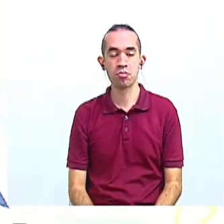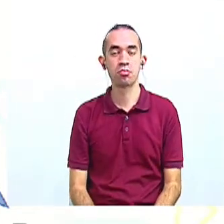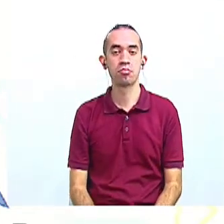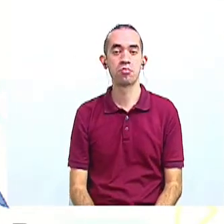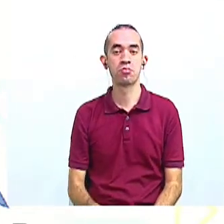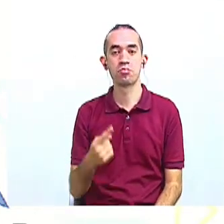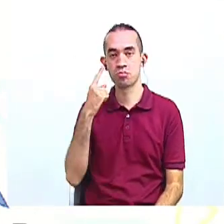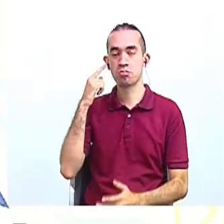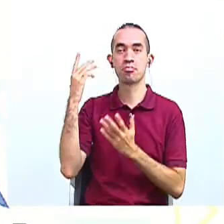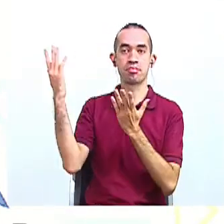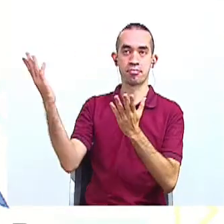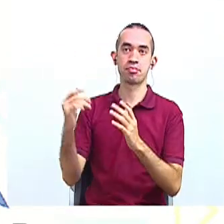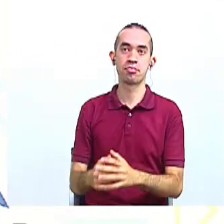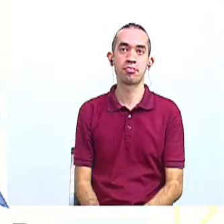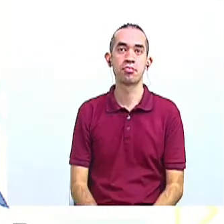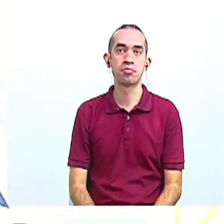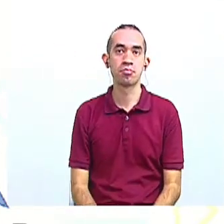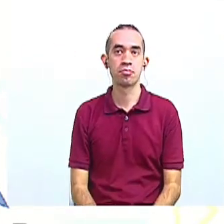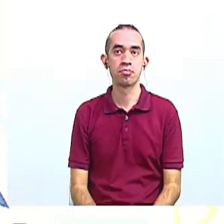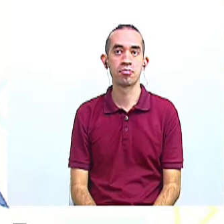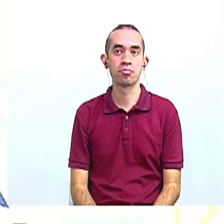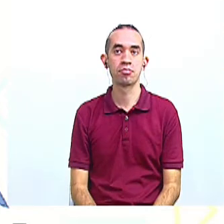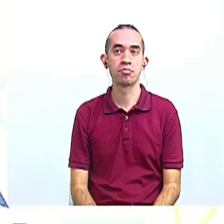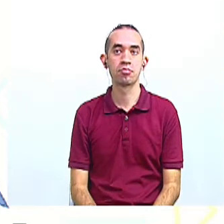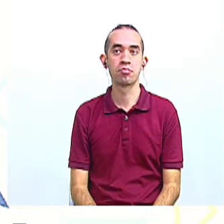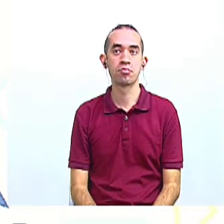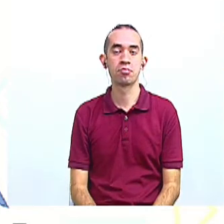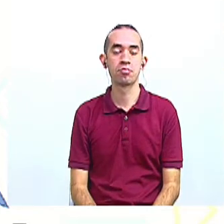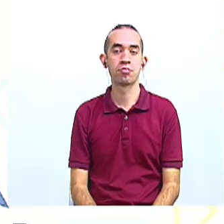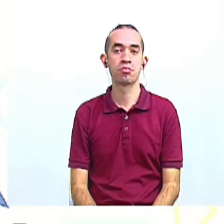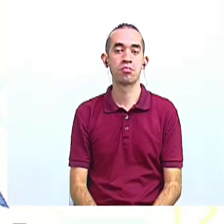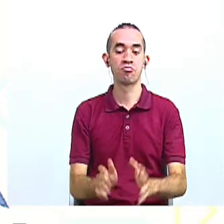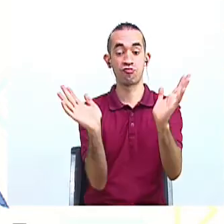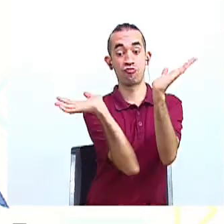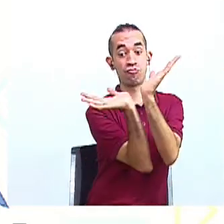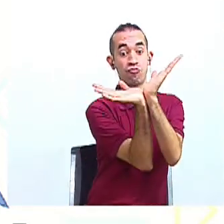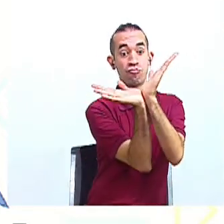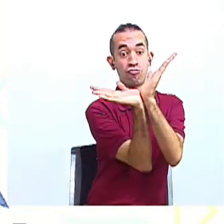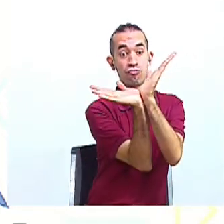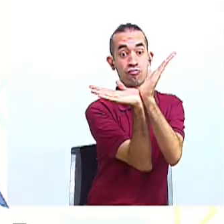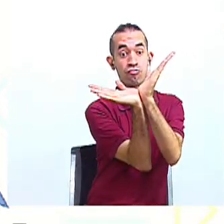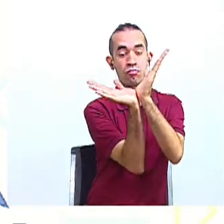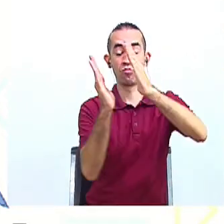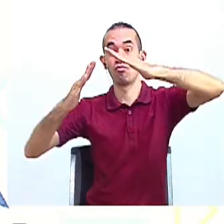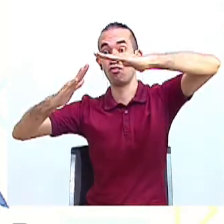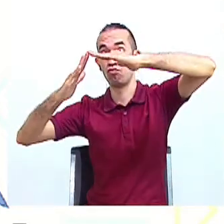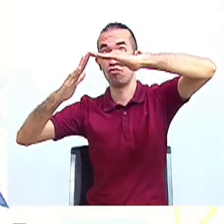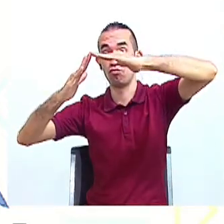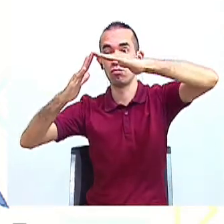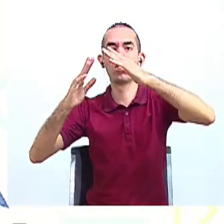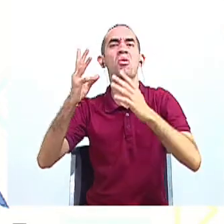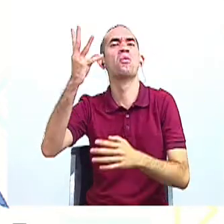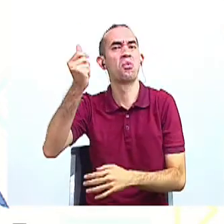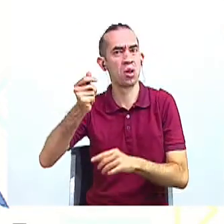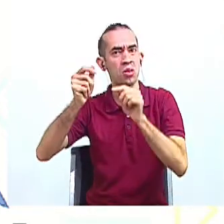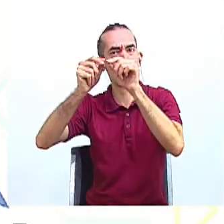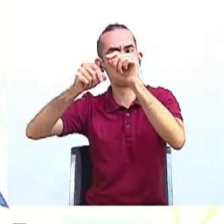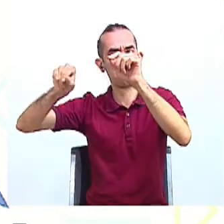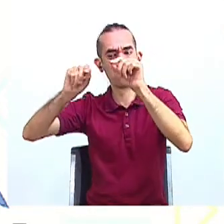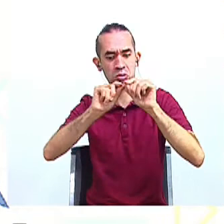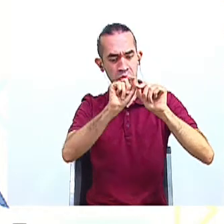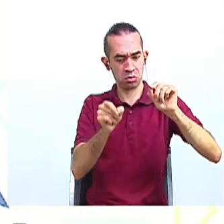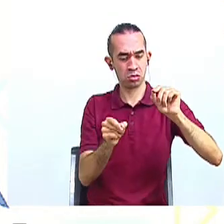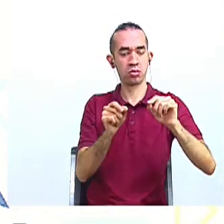Podemos encontrar que ellas tienen dos ángulos que son de igual medida,